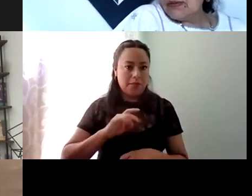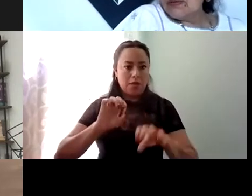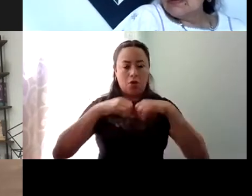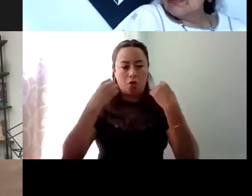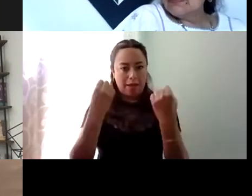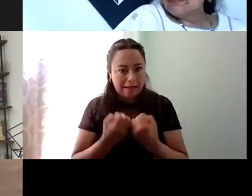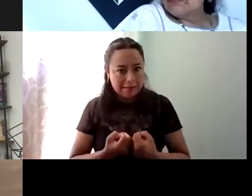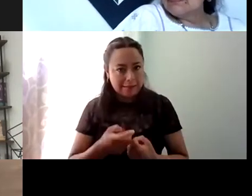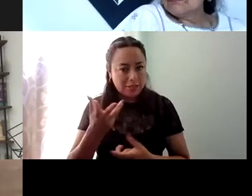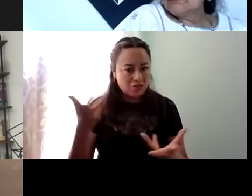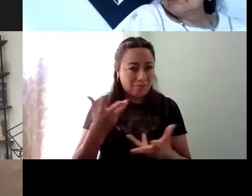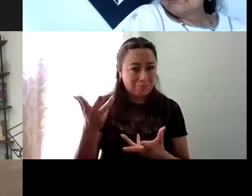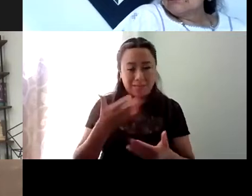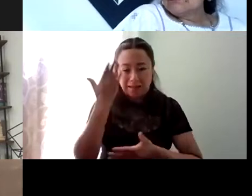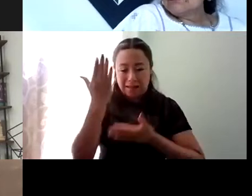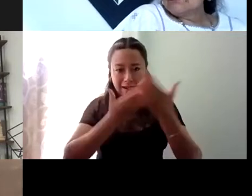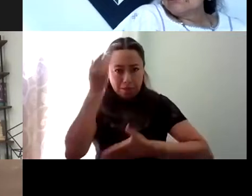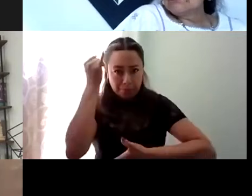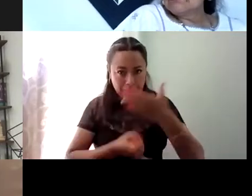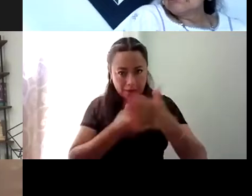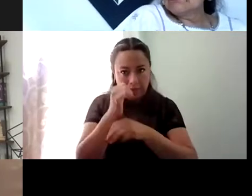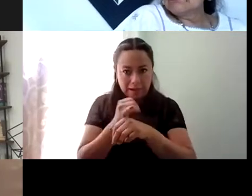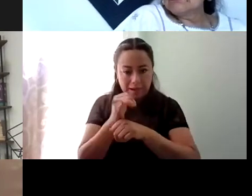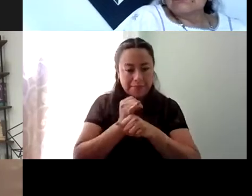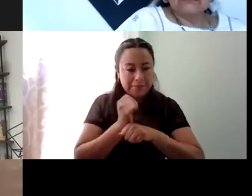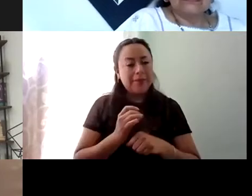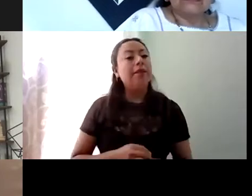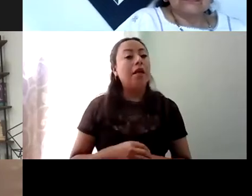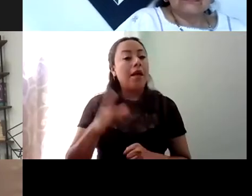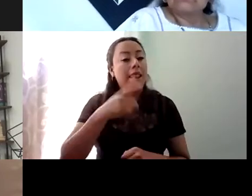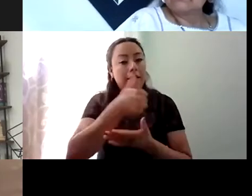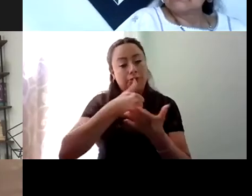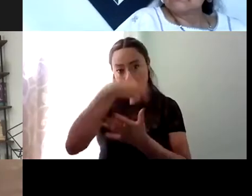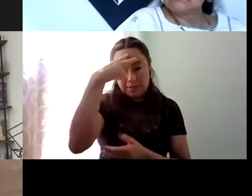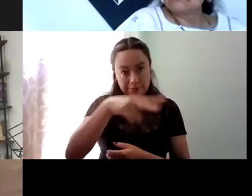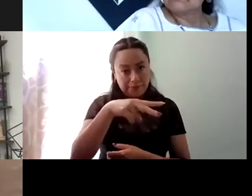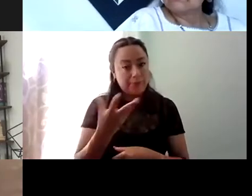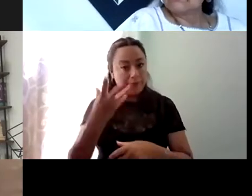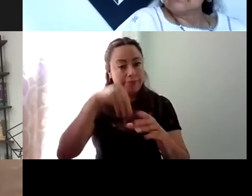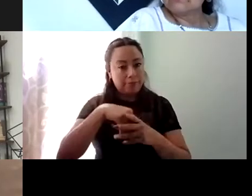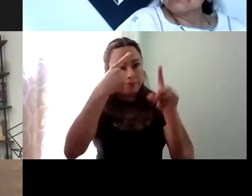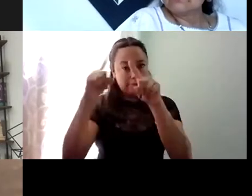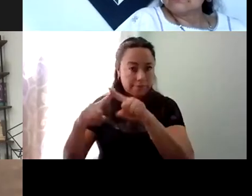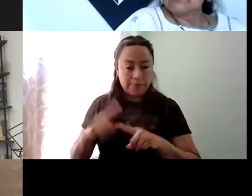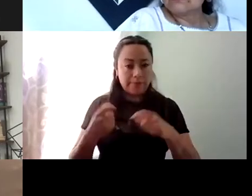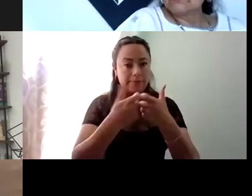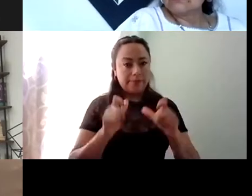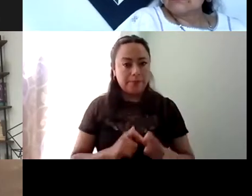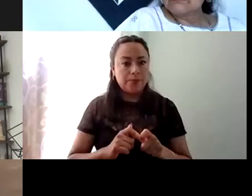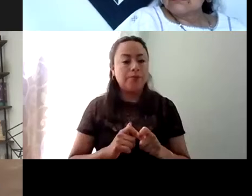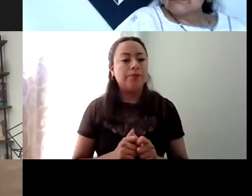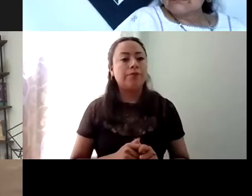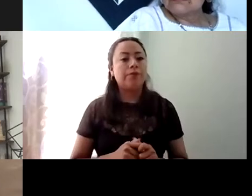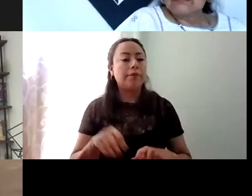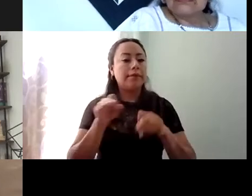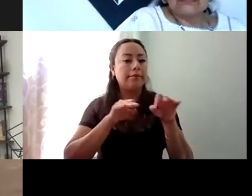las personas trabajadoras en empleo informal en la Ciudad de México, el cual incluyó diversos grupos ocupacionales, entre ellos las